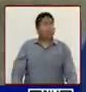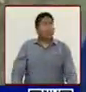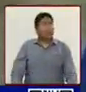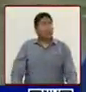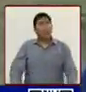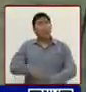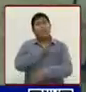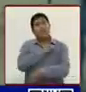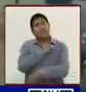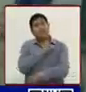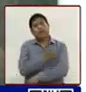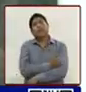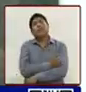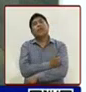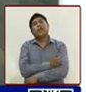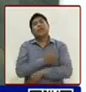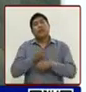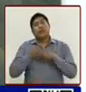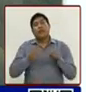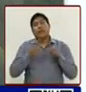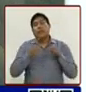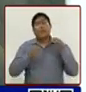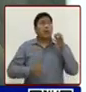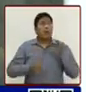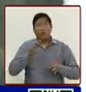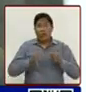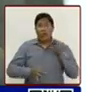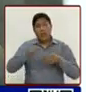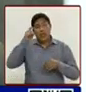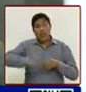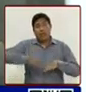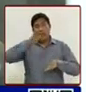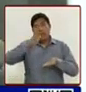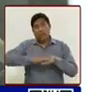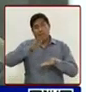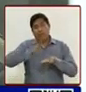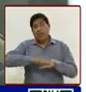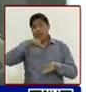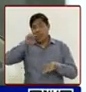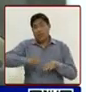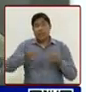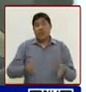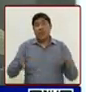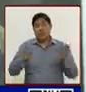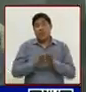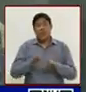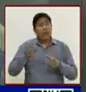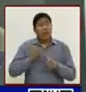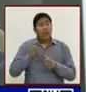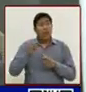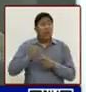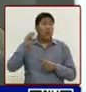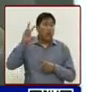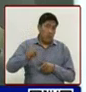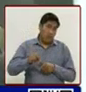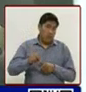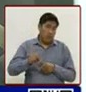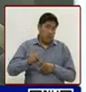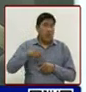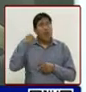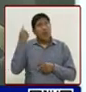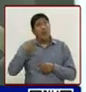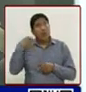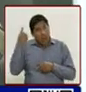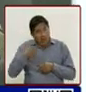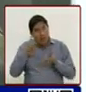Son las autoridades de las instancias judiciales quienes tienen que prever si se cierra este caso o no se cierra este caso,